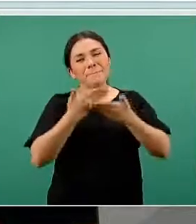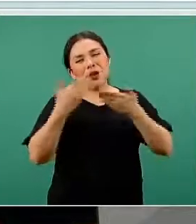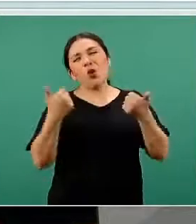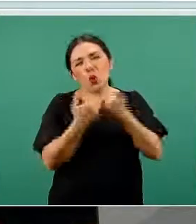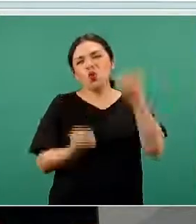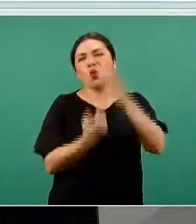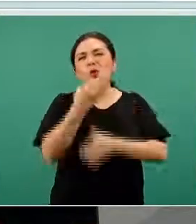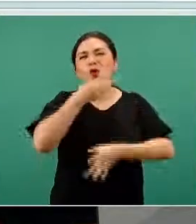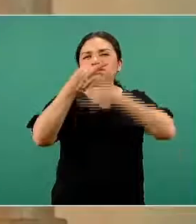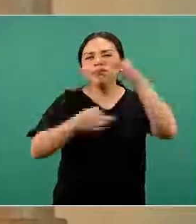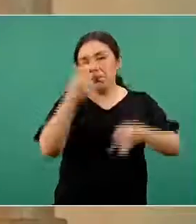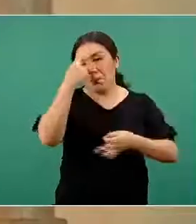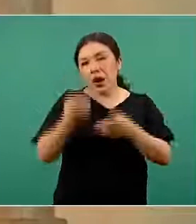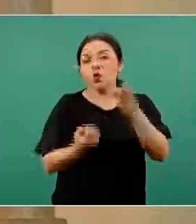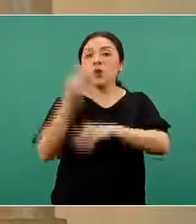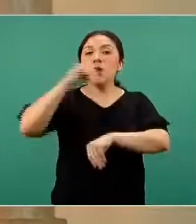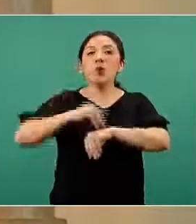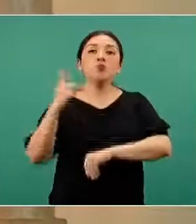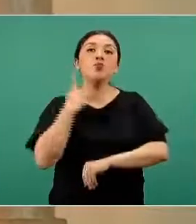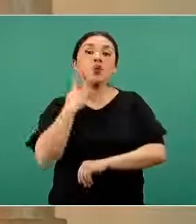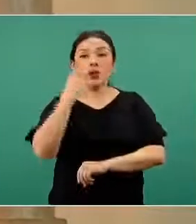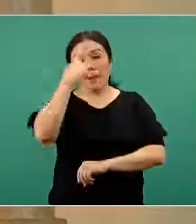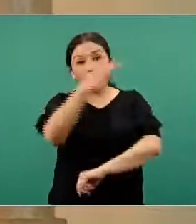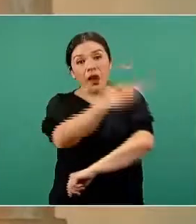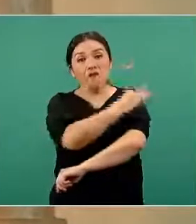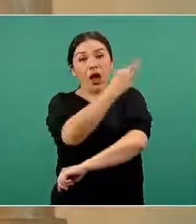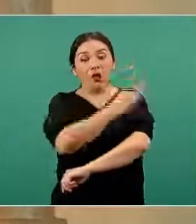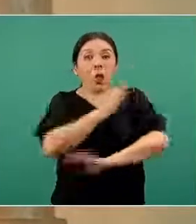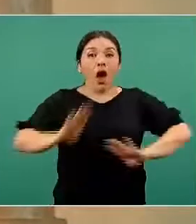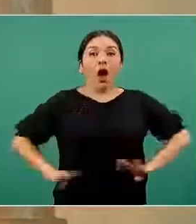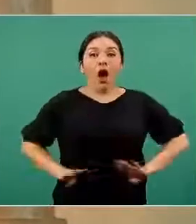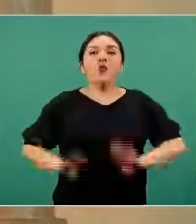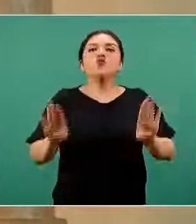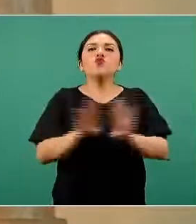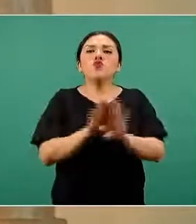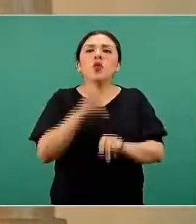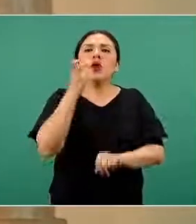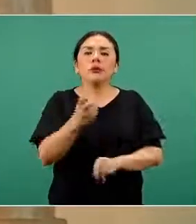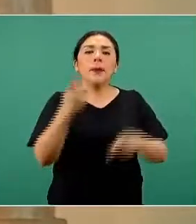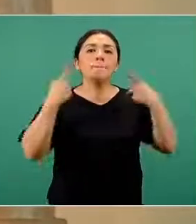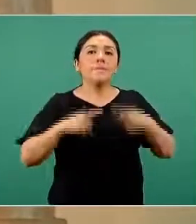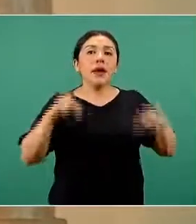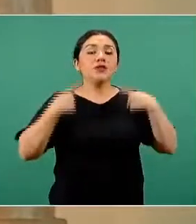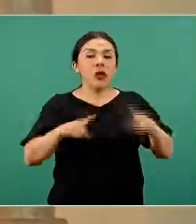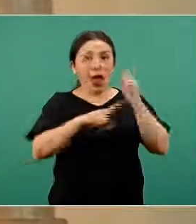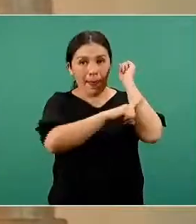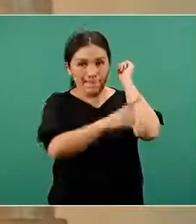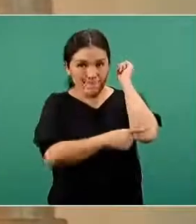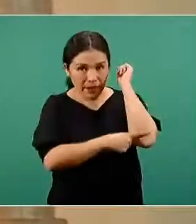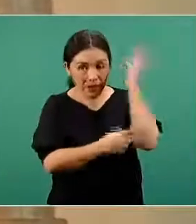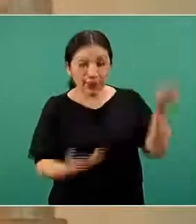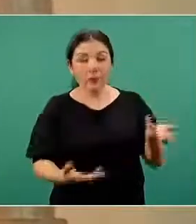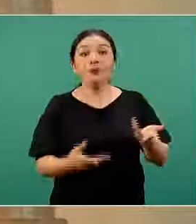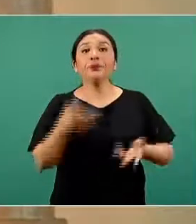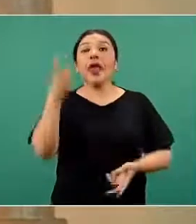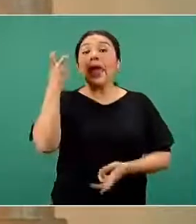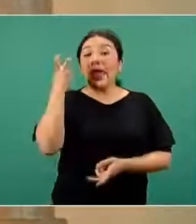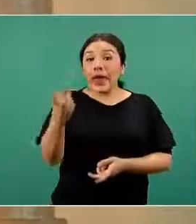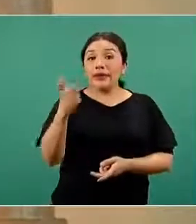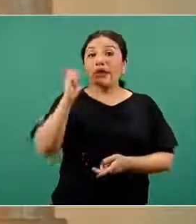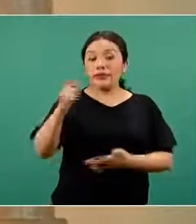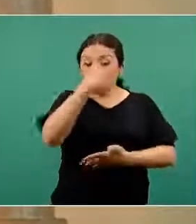de la nueva política de vacunación con respecto a las personas embarazadas. Este es